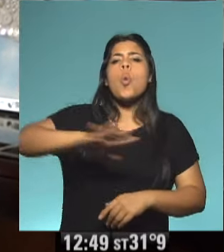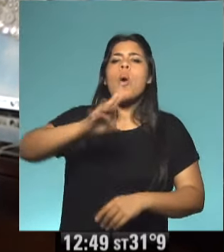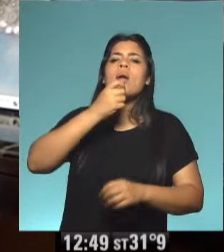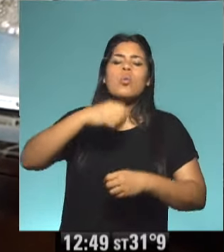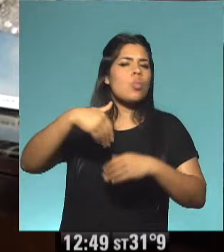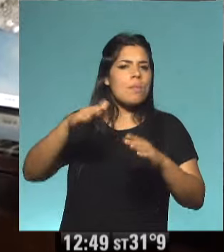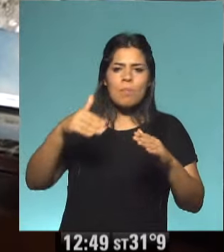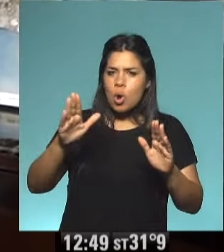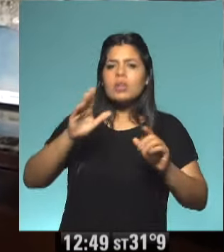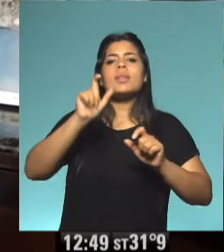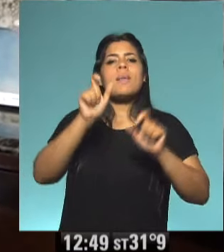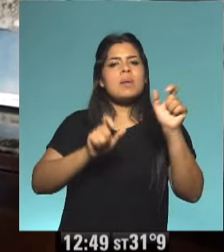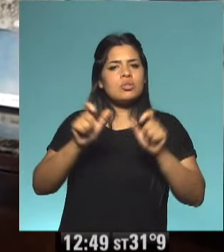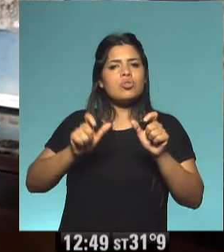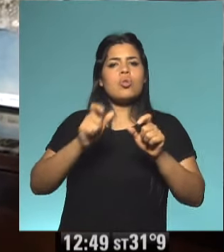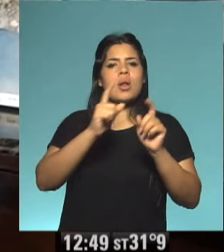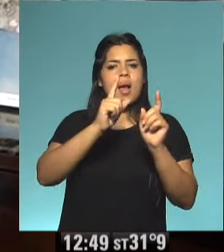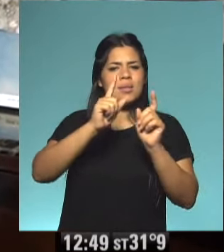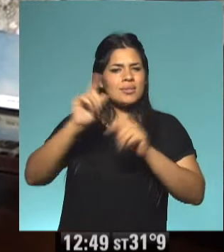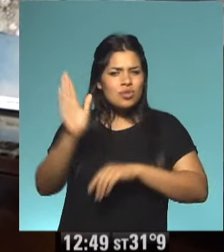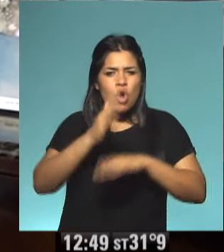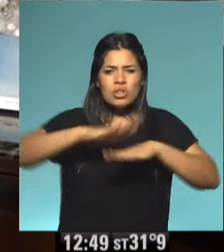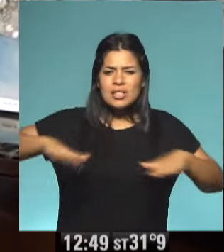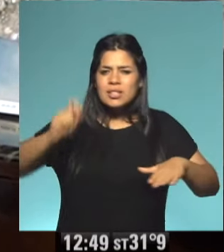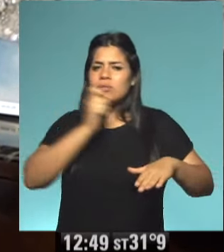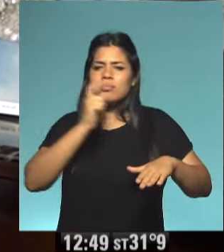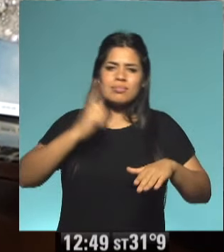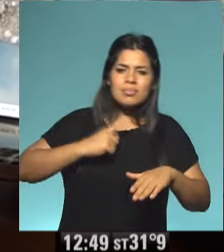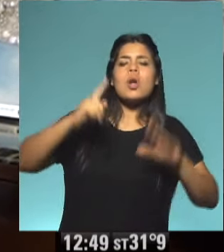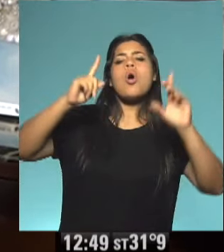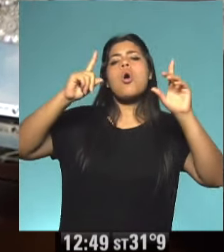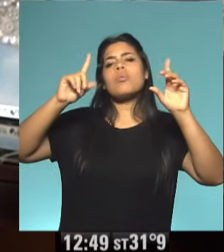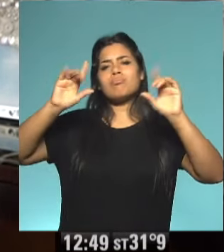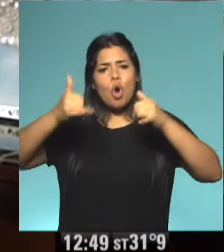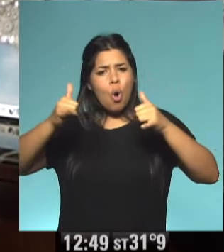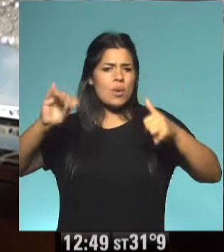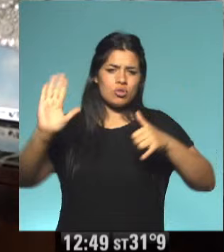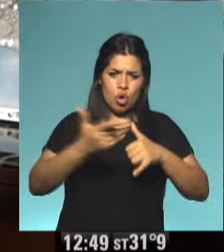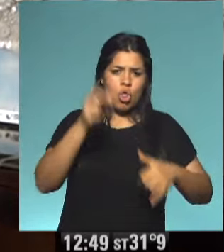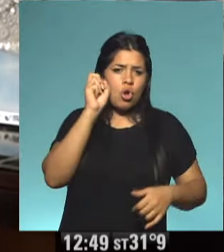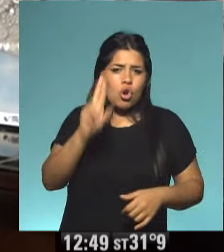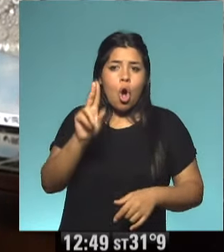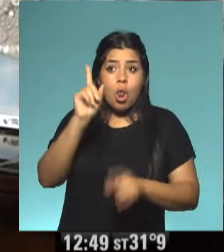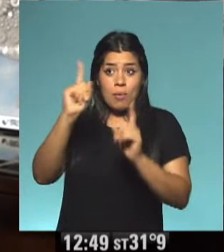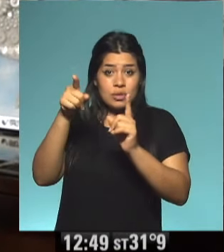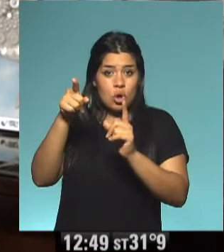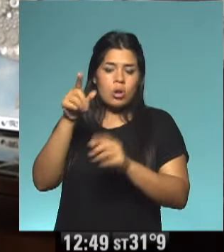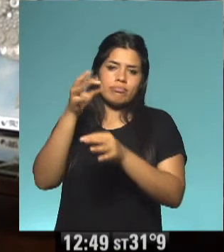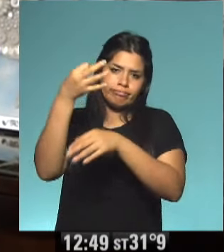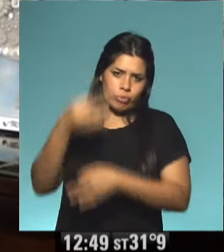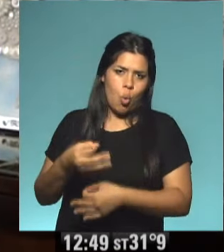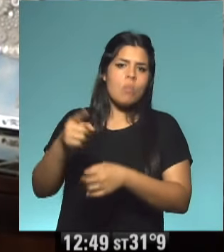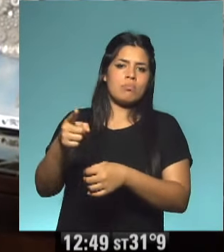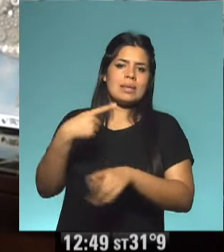niños, a nuestras niñas, a nuestros adolescentes y cumplir su rol de seguir educando. Agradecer, reconocer a